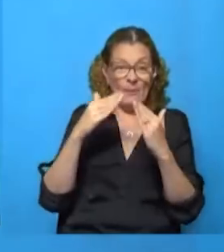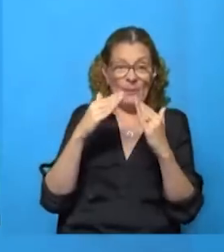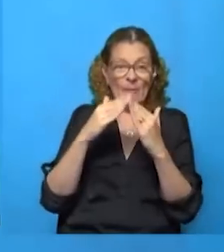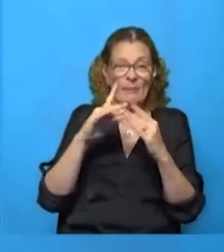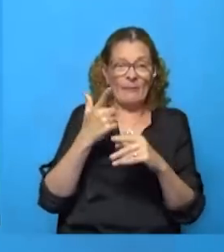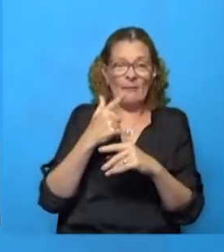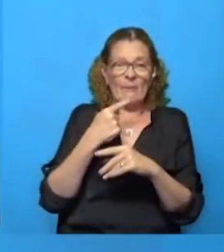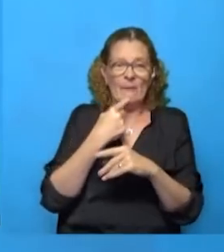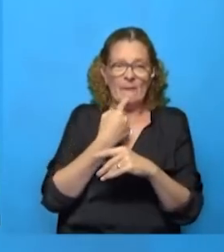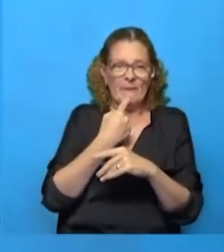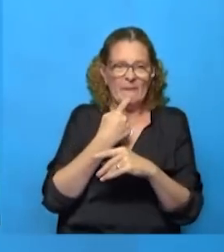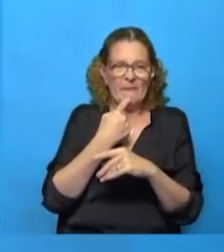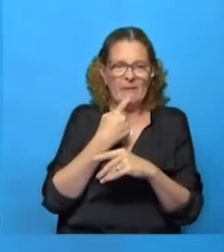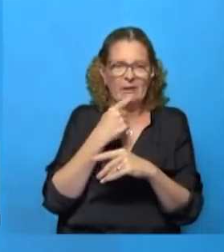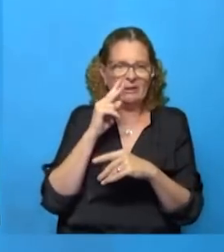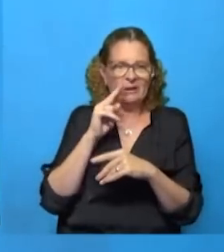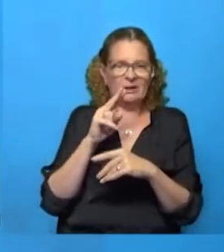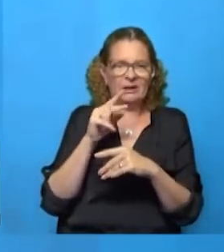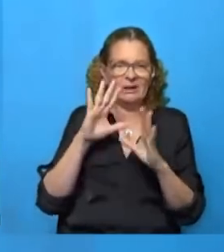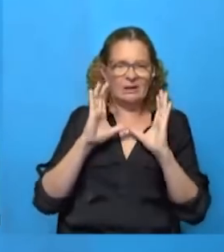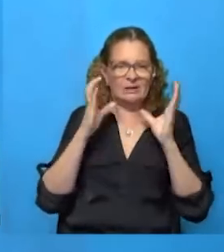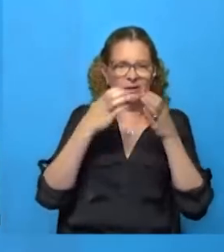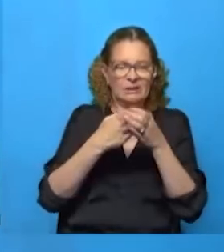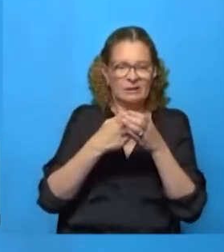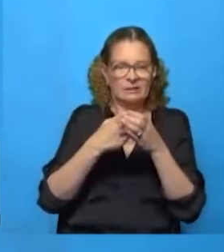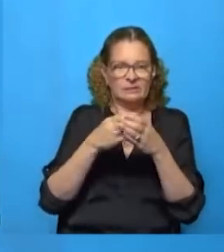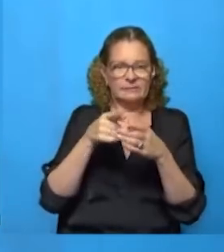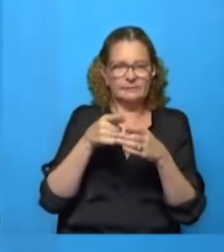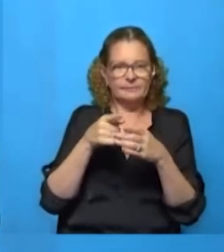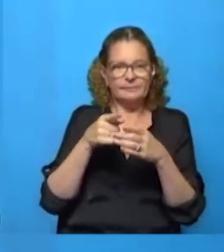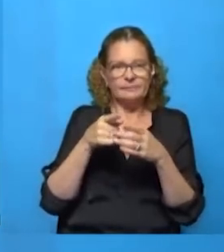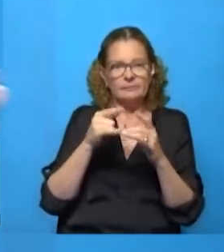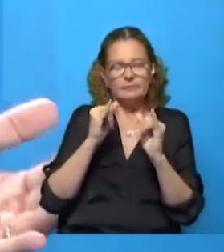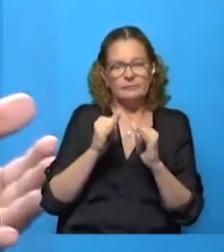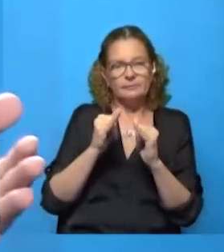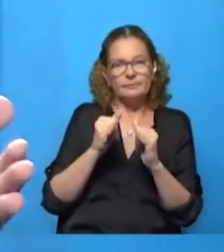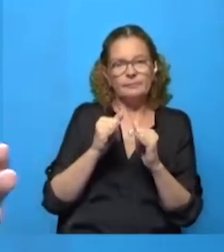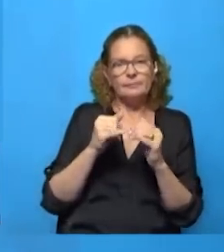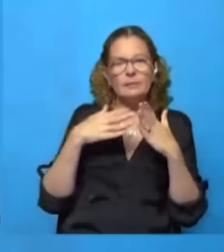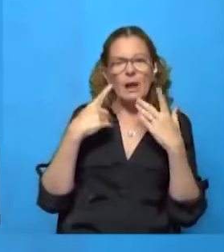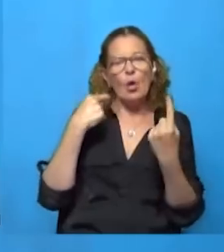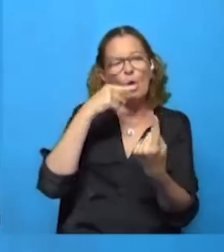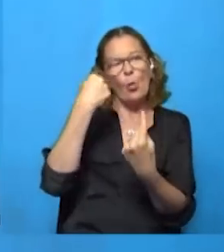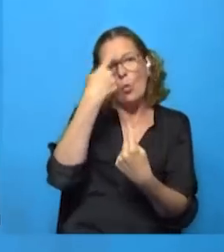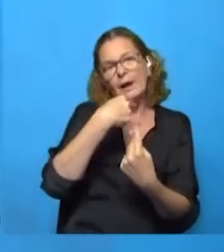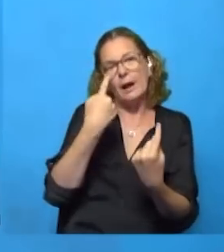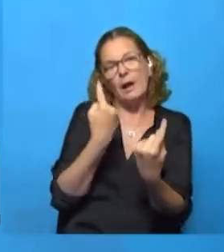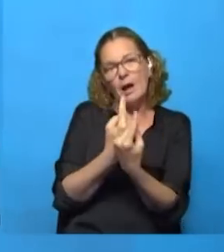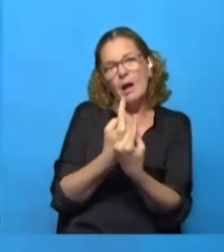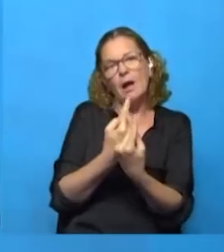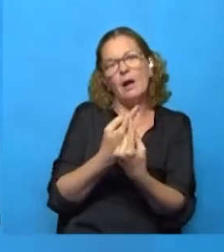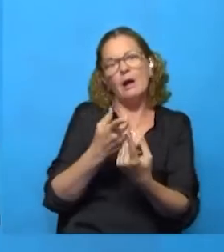duda igual si a ver en el mundo ideal el mundo ideal sería encuestas cara a cara con muestras absolutamente